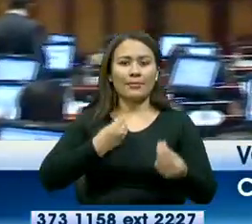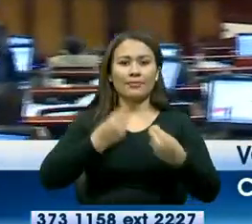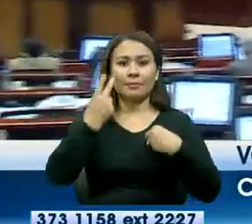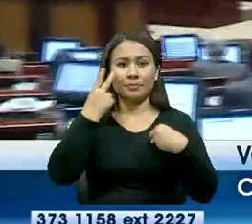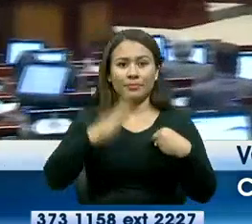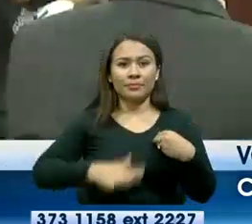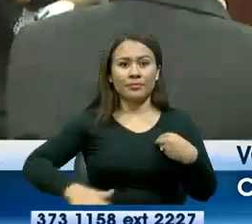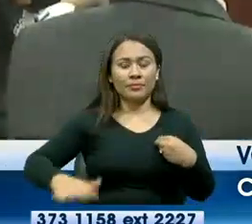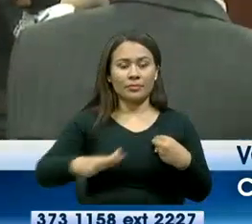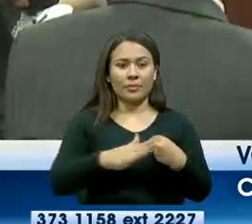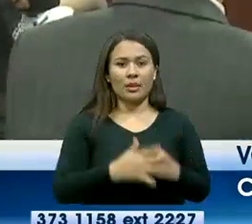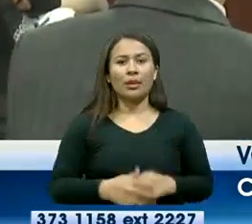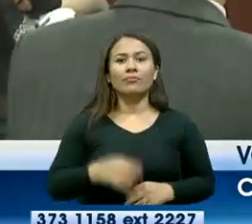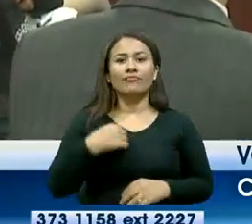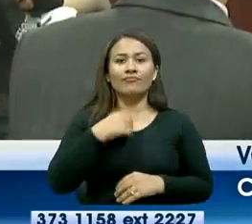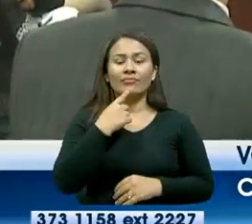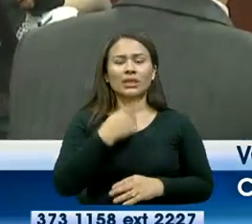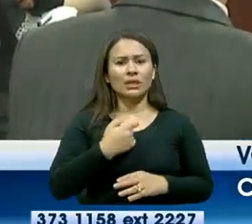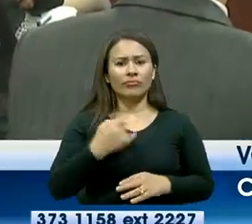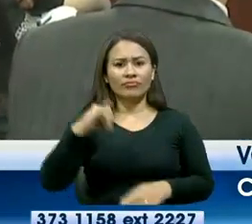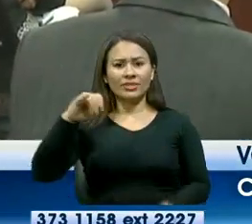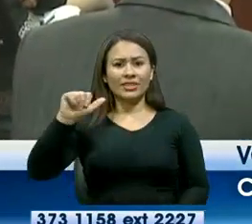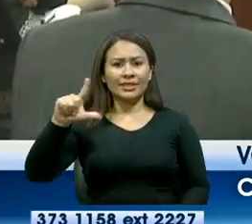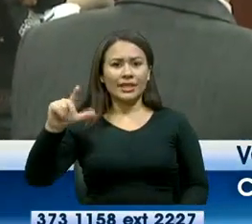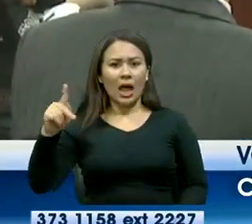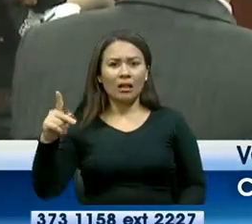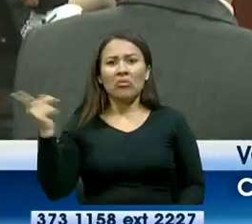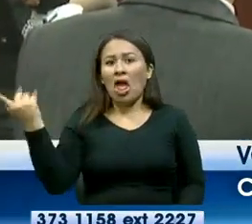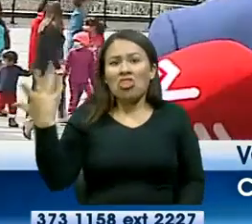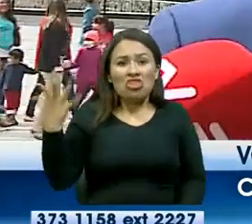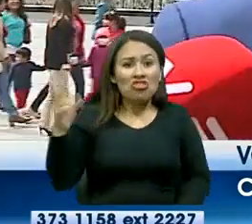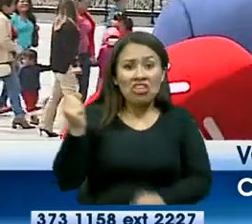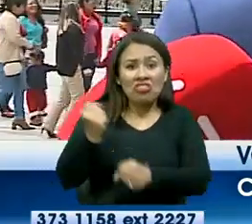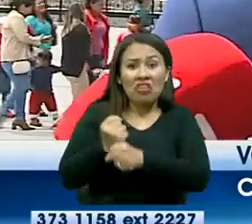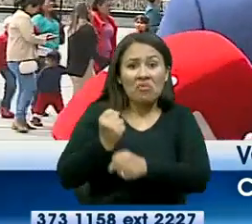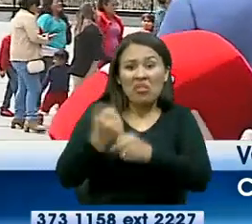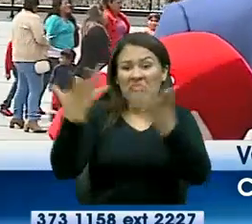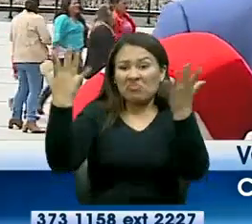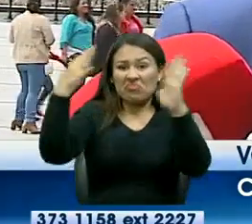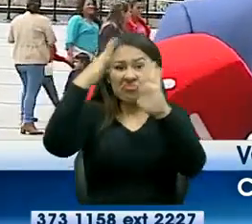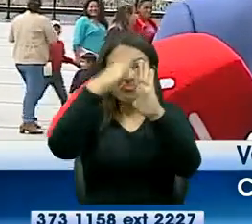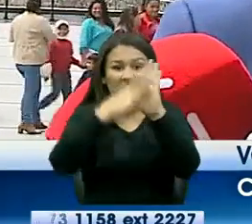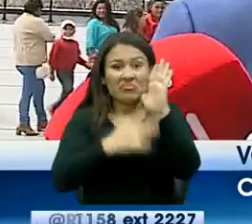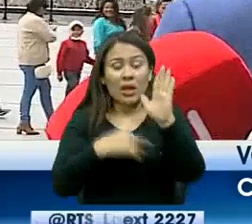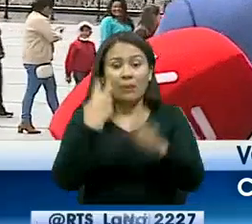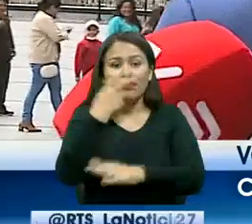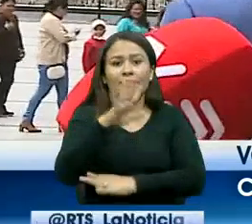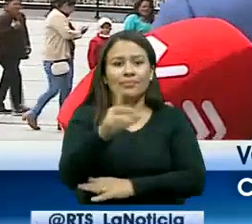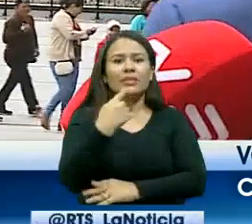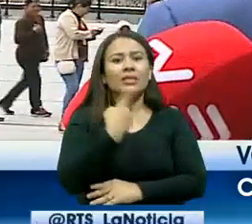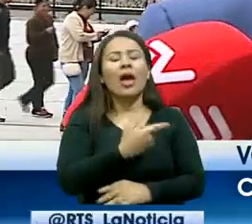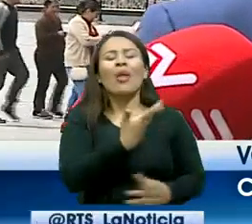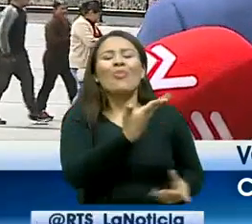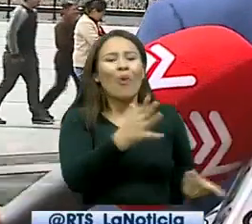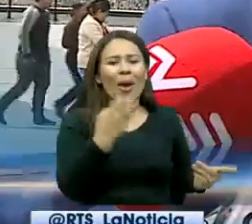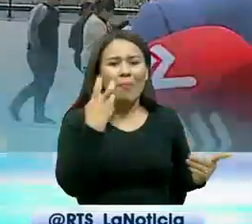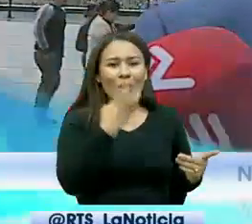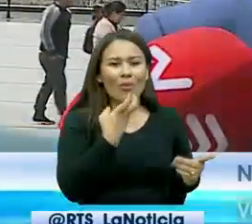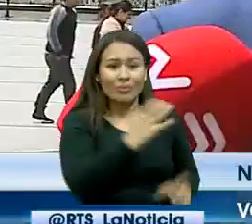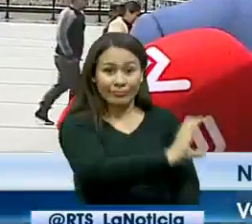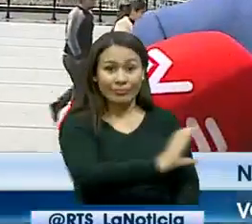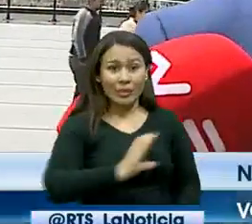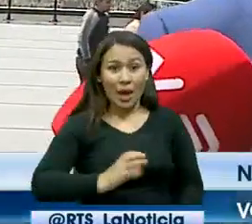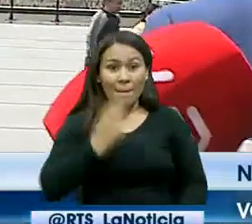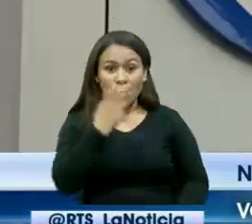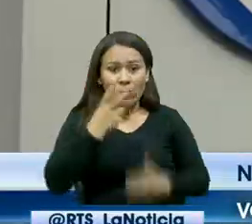dice tener para demostrar que Yalc no ha cumplido con su trabajo. El asunto es que todavía no hay ninguna prueba sobre eso. Entonces, cuando la gente presente pruebas, tendremos